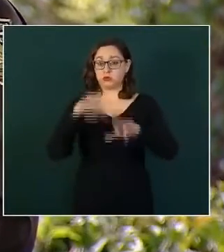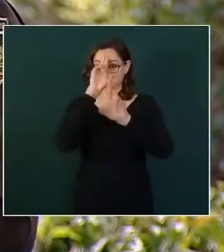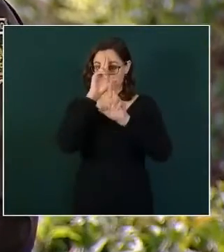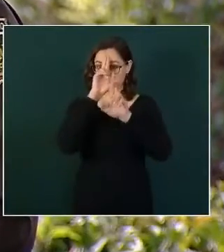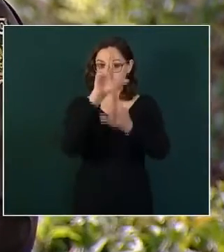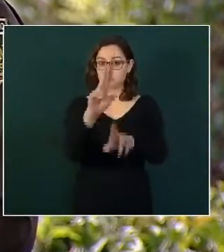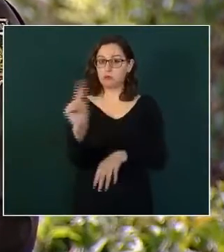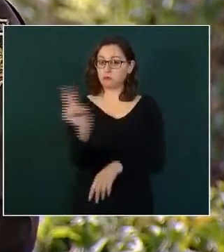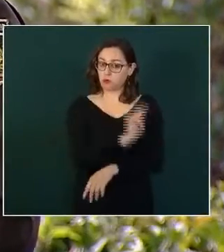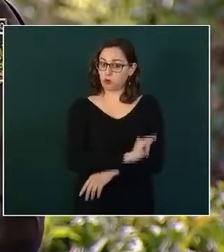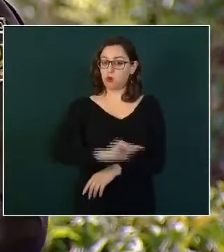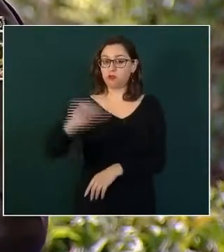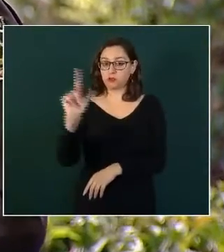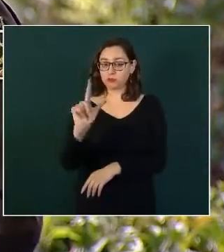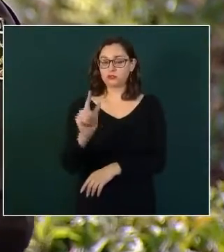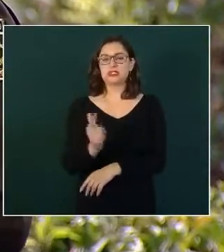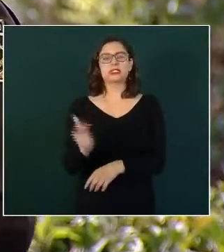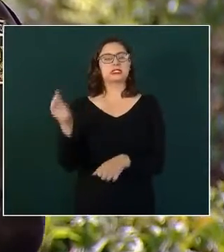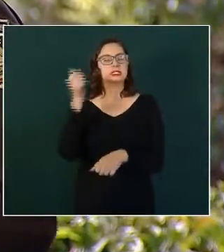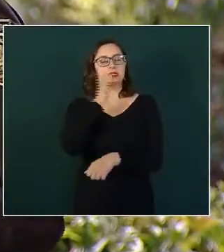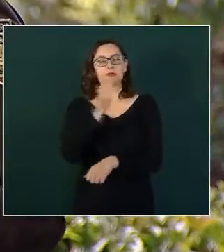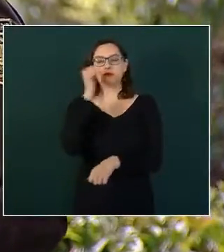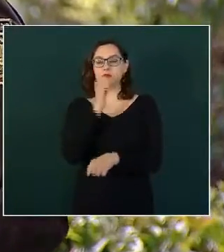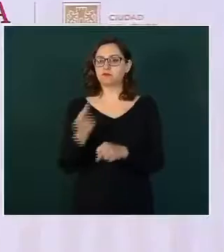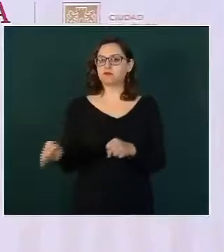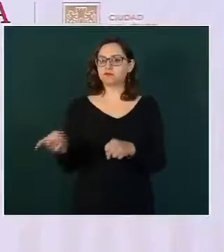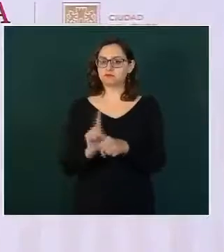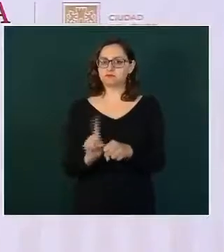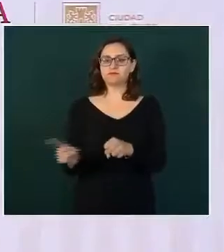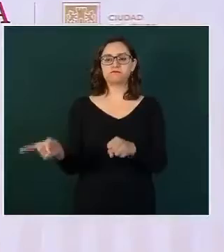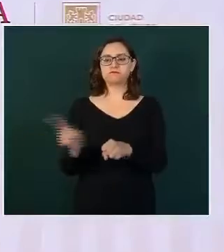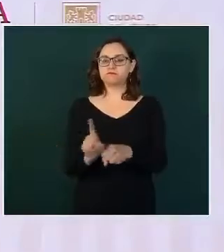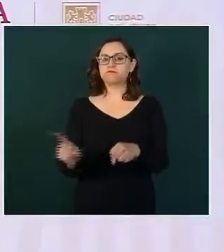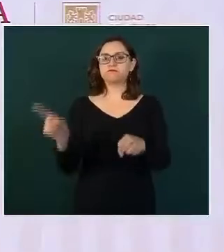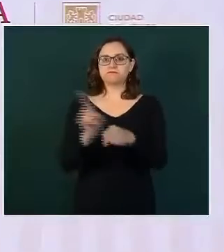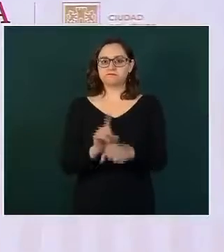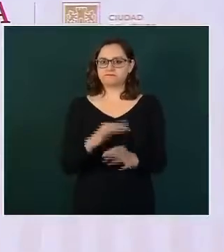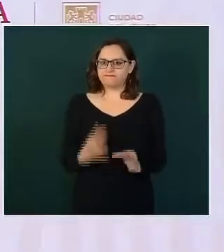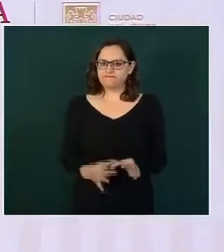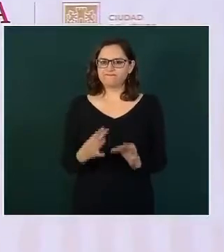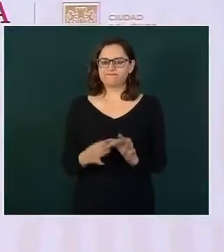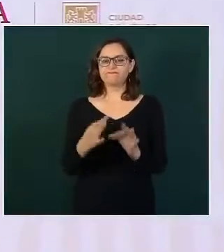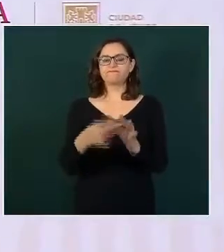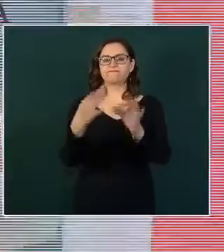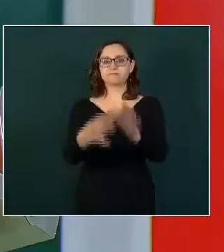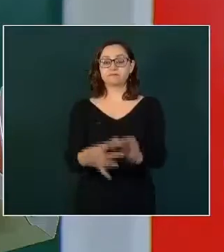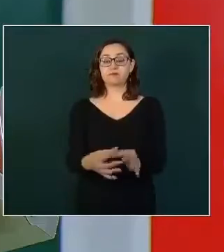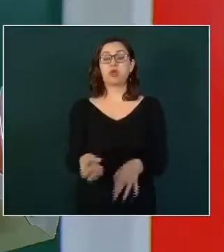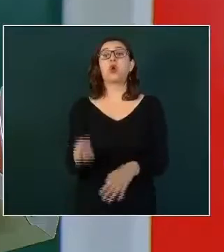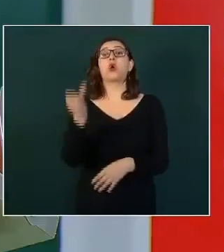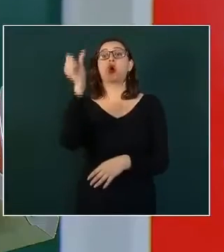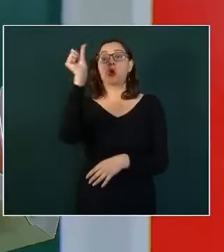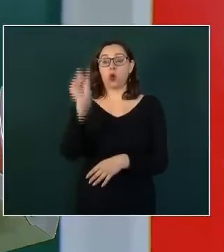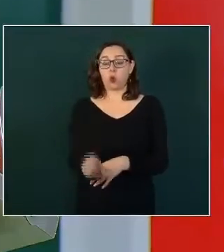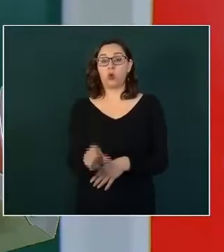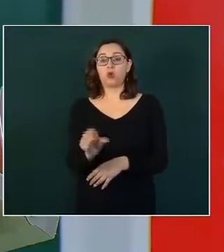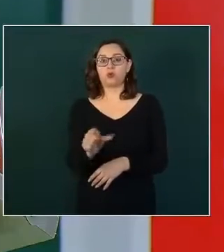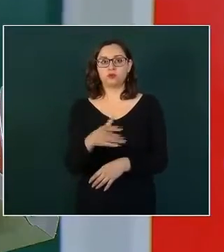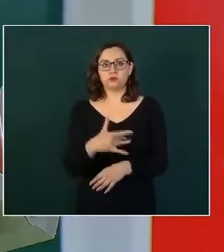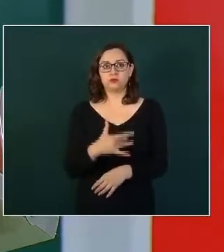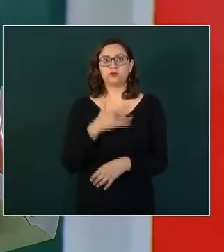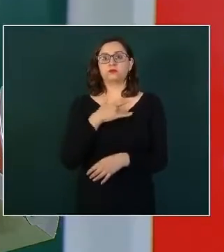marcado profesionalismo, dan todo en el cumplimiento de cada misión. Y hoy, como reconocimiento al